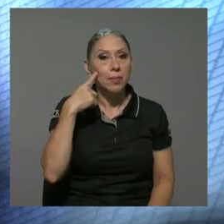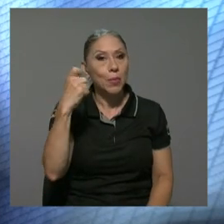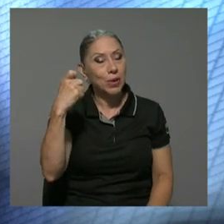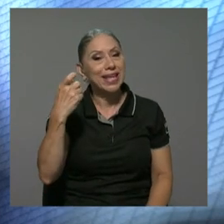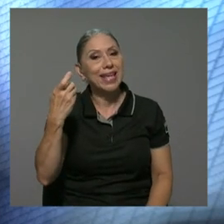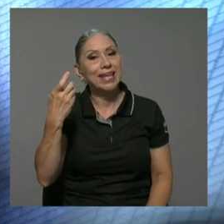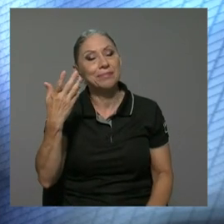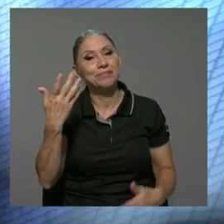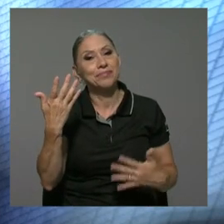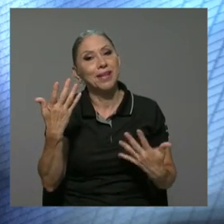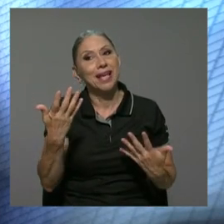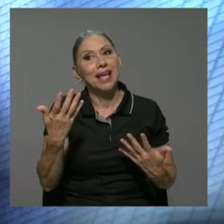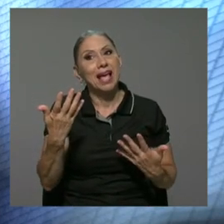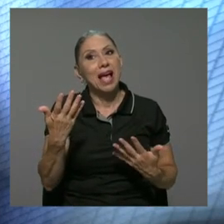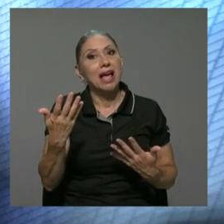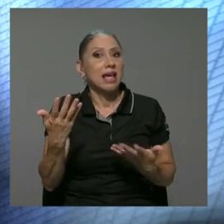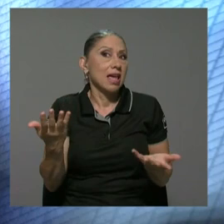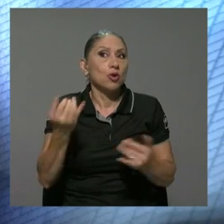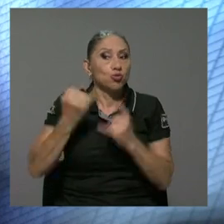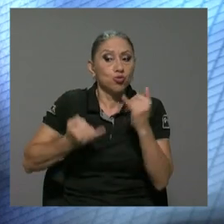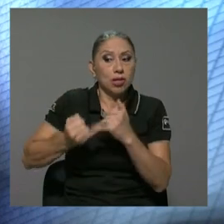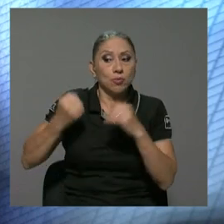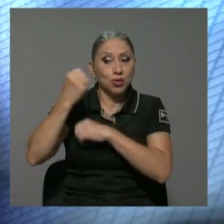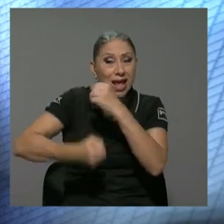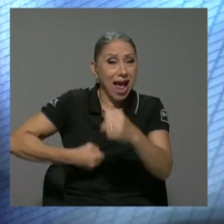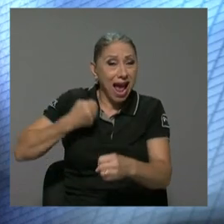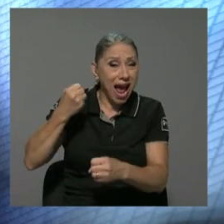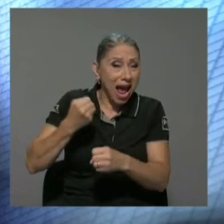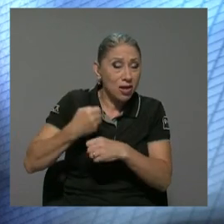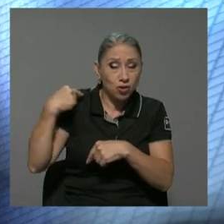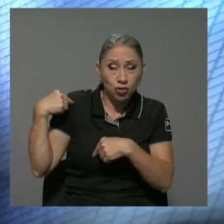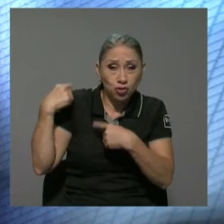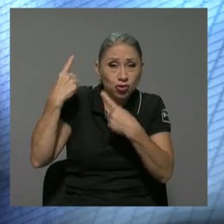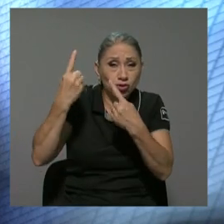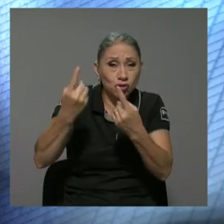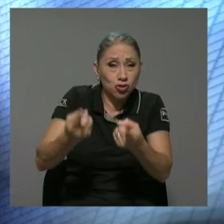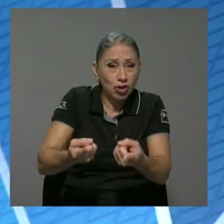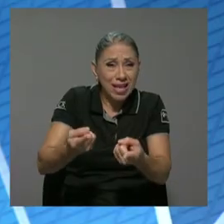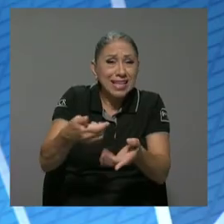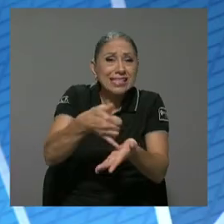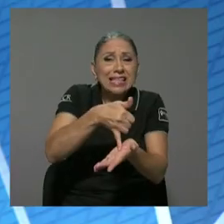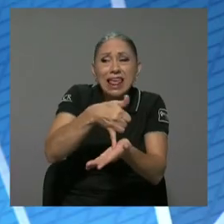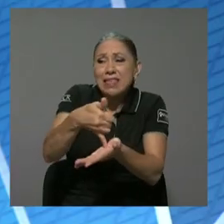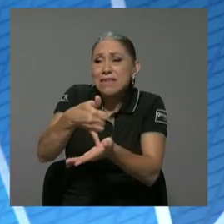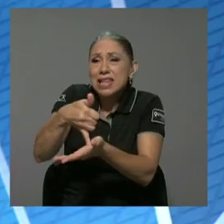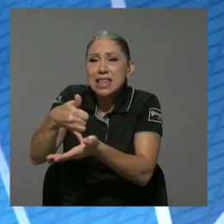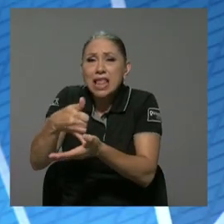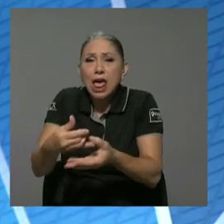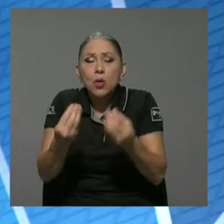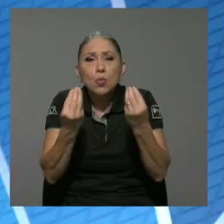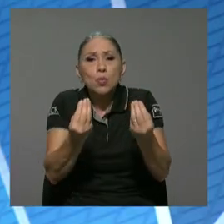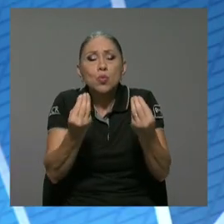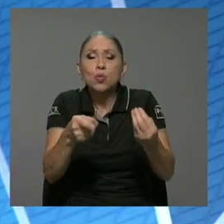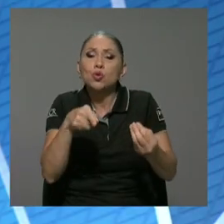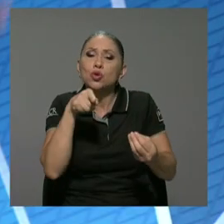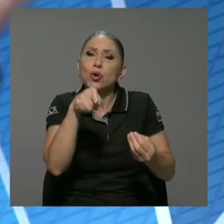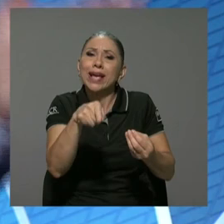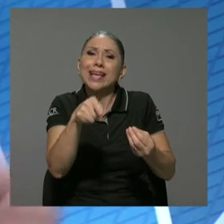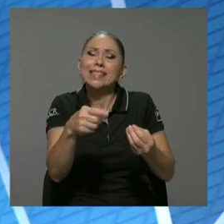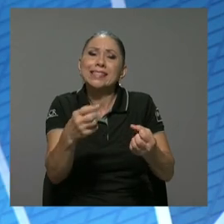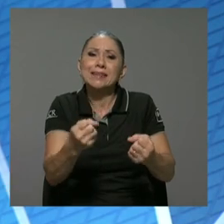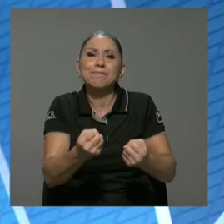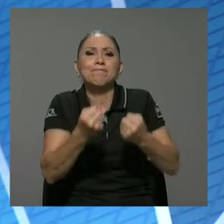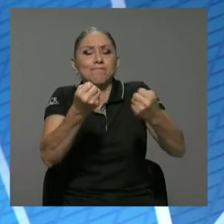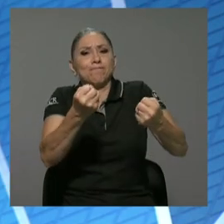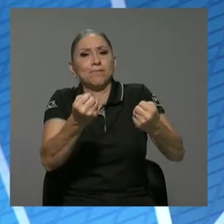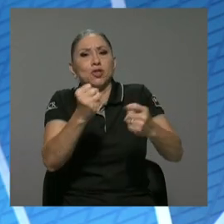ha sido debilitado en los últimos años, en las últimas décadas, es justamente ese músculo social, ¿verdad? El pacto social.